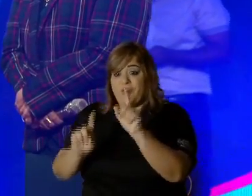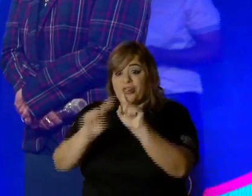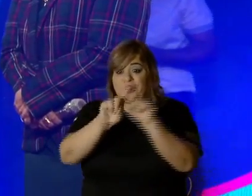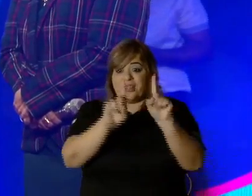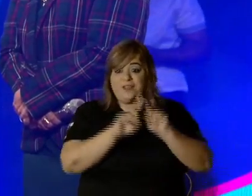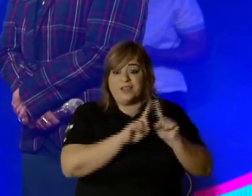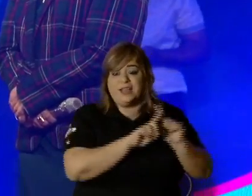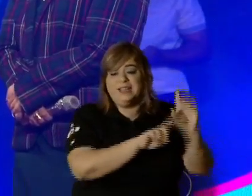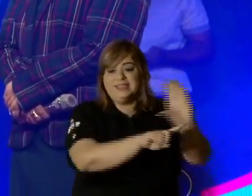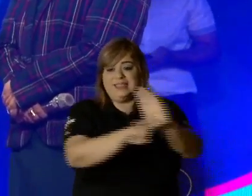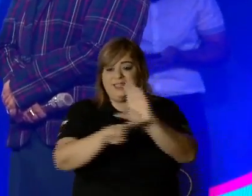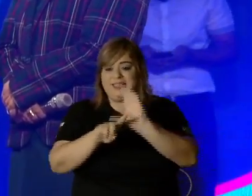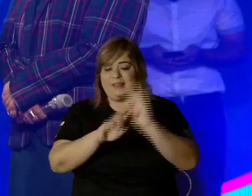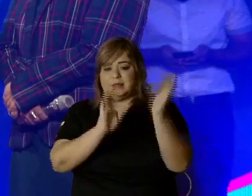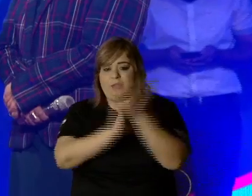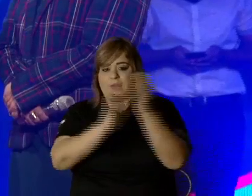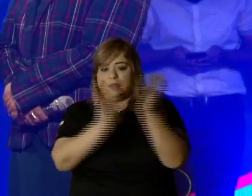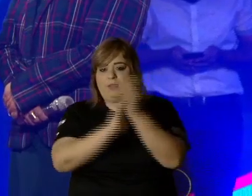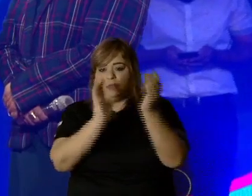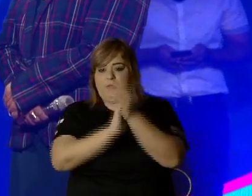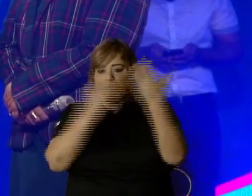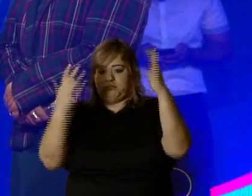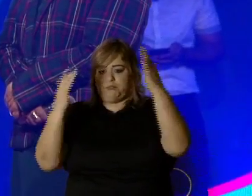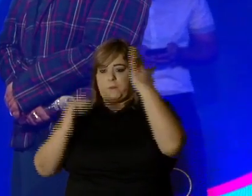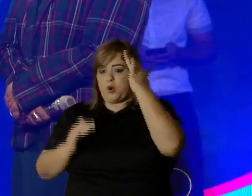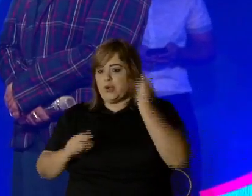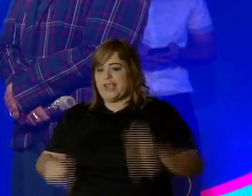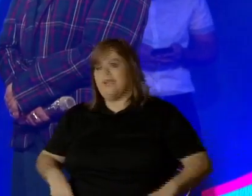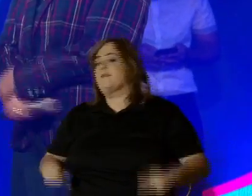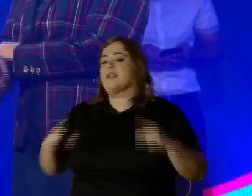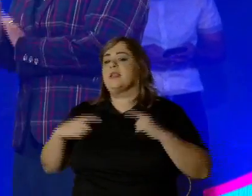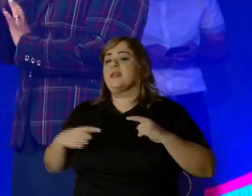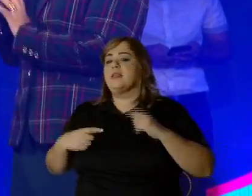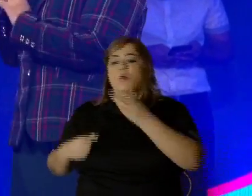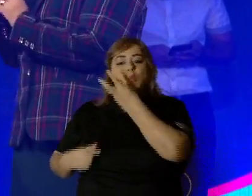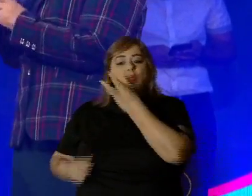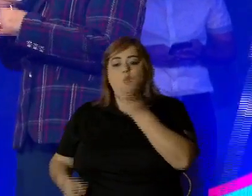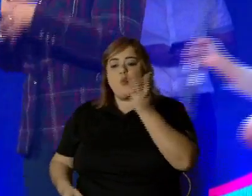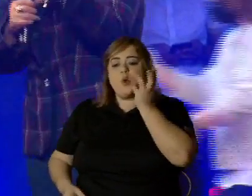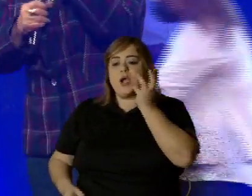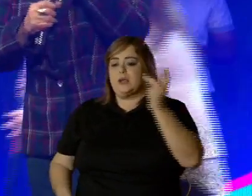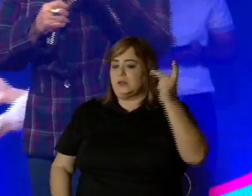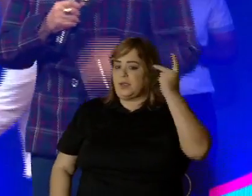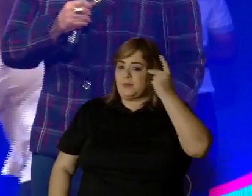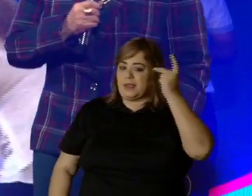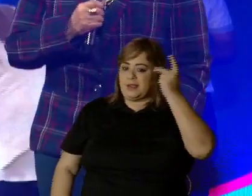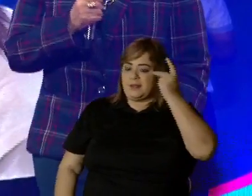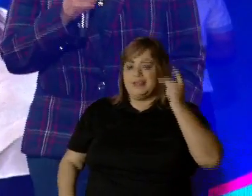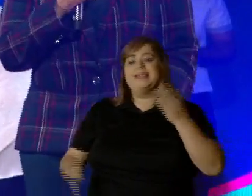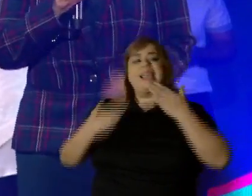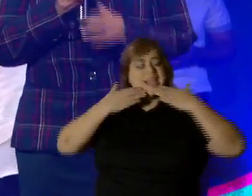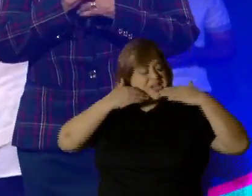gloria a Dios por la vida de nuestro apóstol Juan, del apóstol Pablo Ortega. Gracias, ay santo.